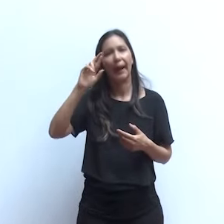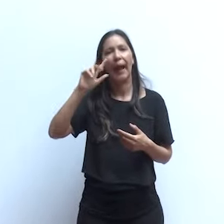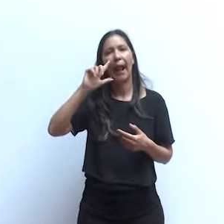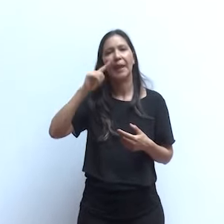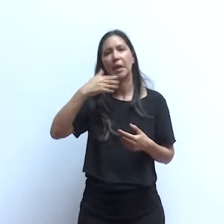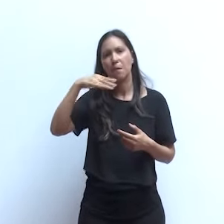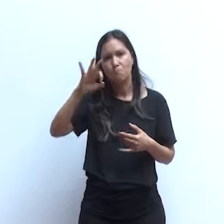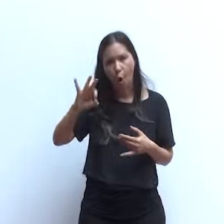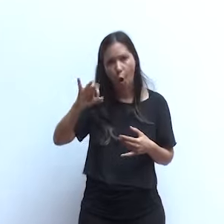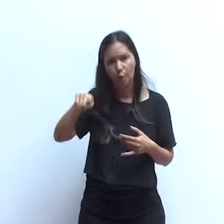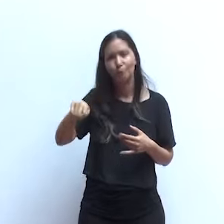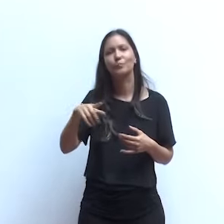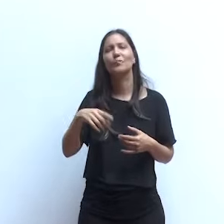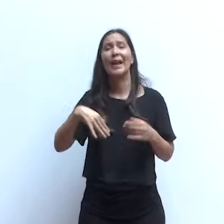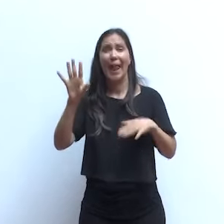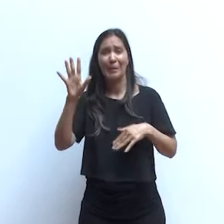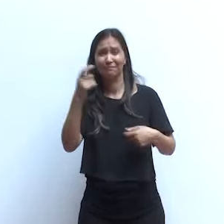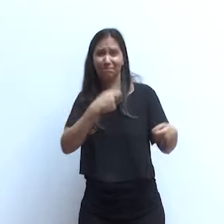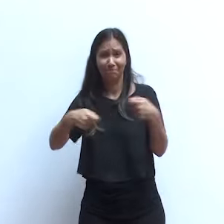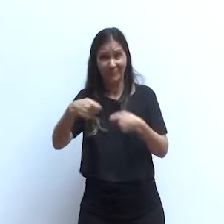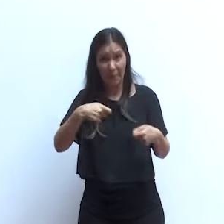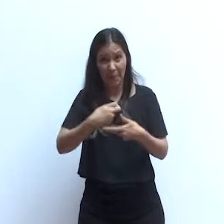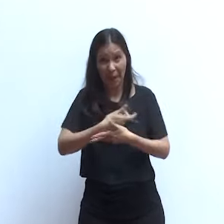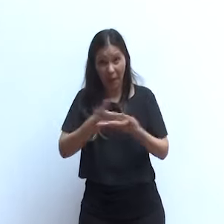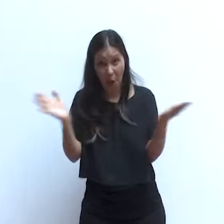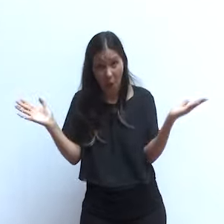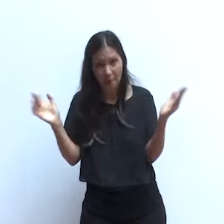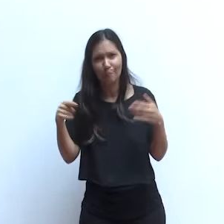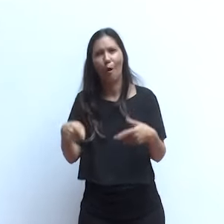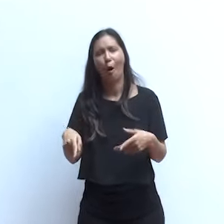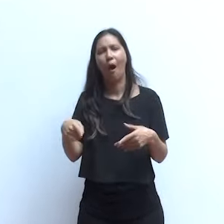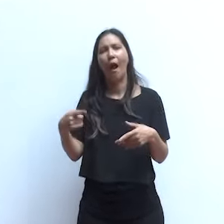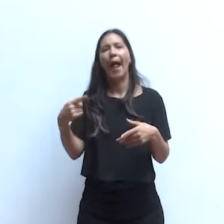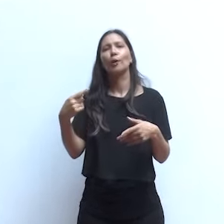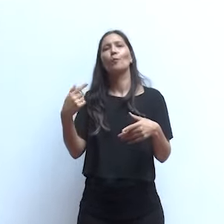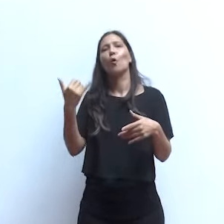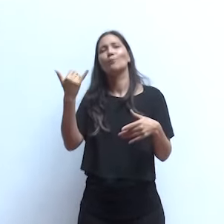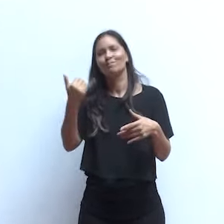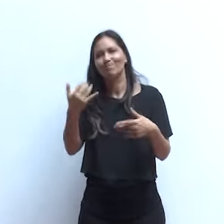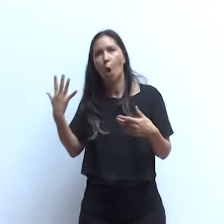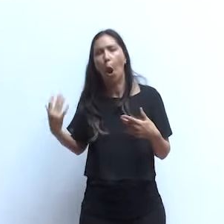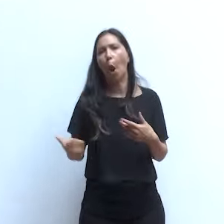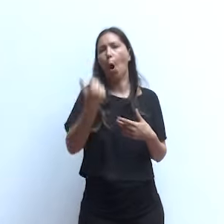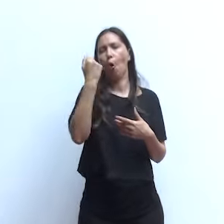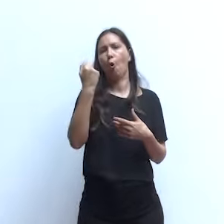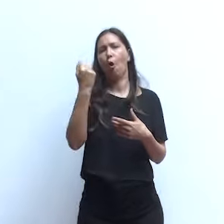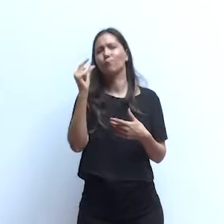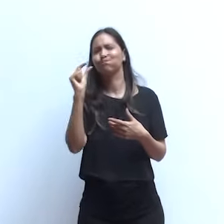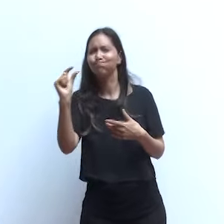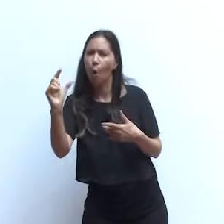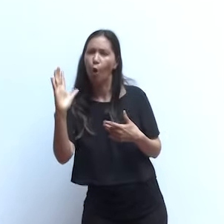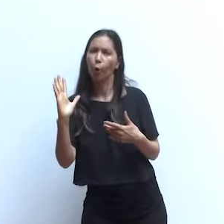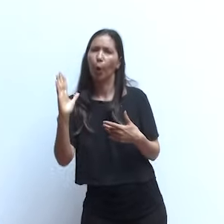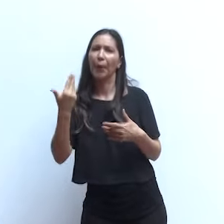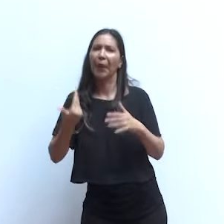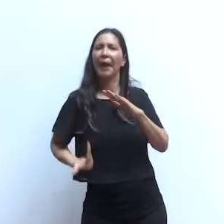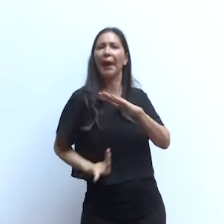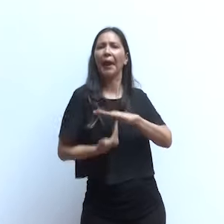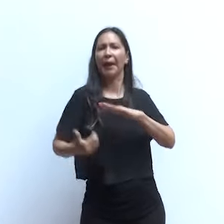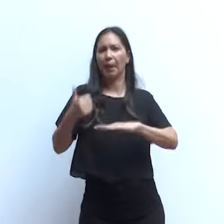Ha logrado ciertos niveles de hegemonía en la sociedad que no se expresan en la representación